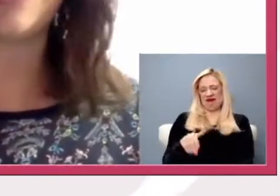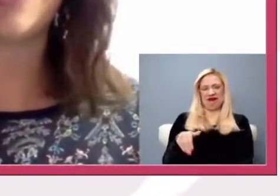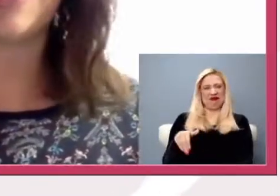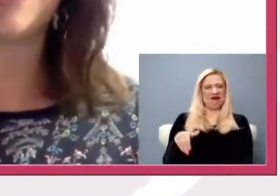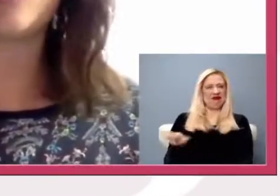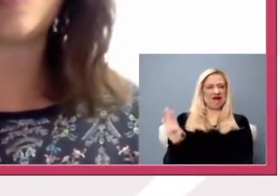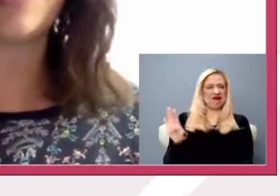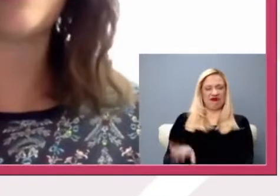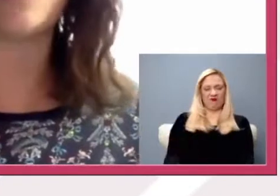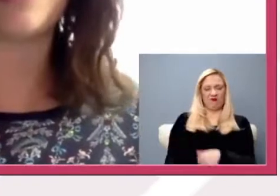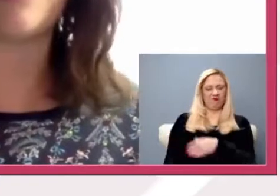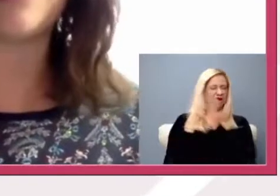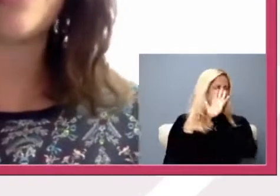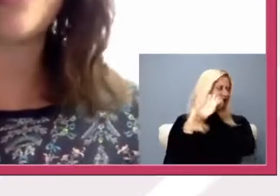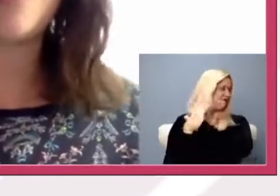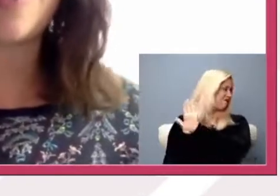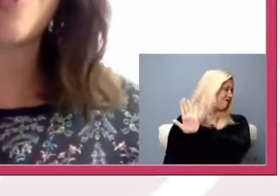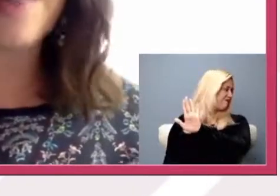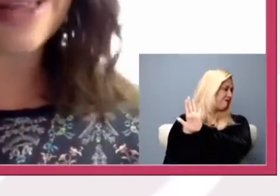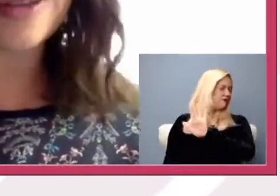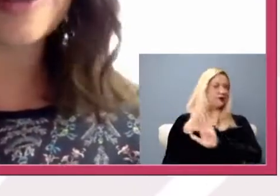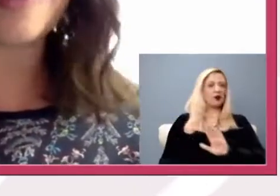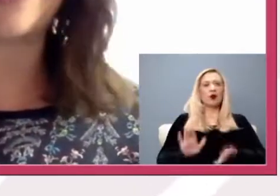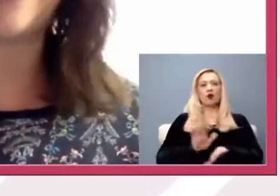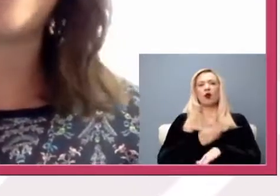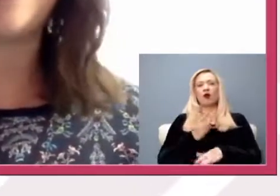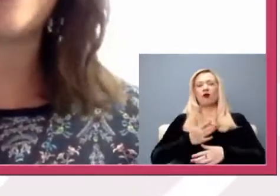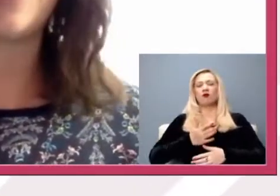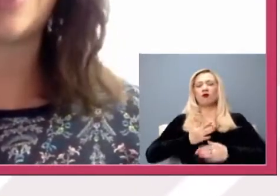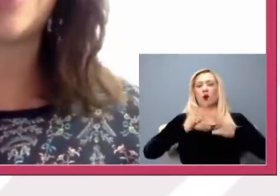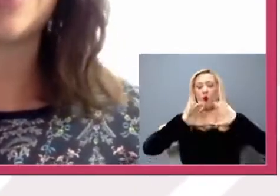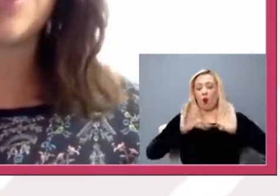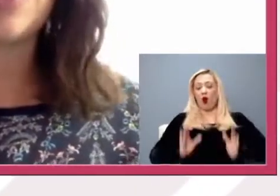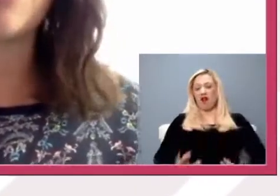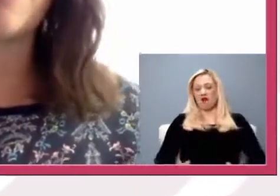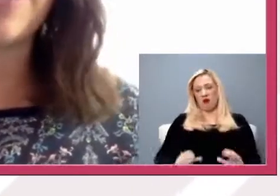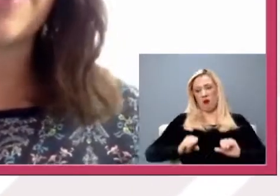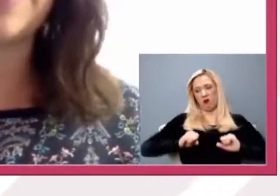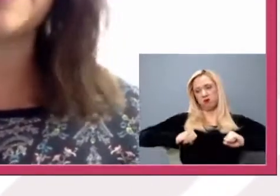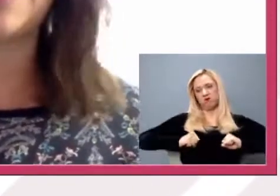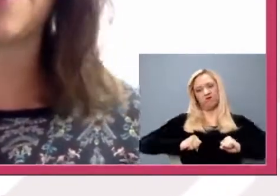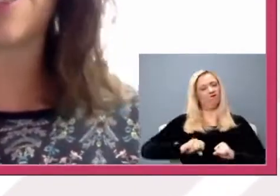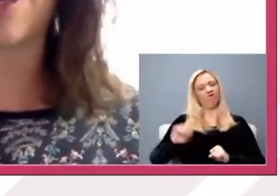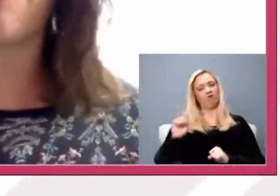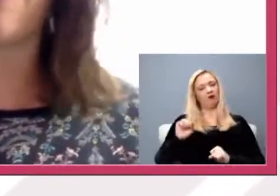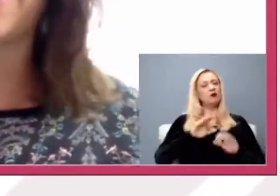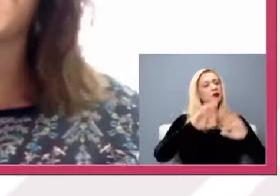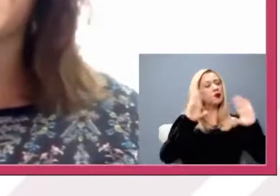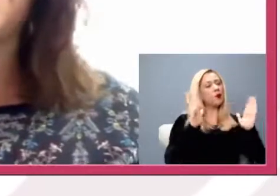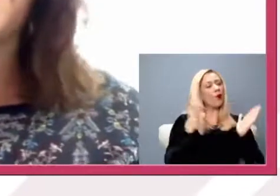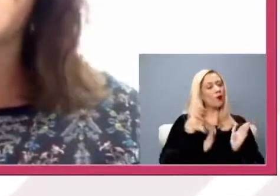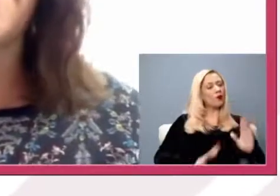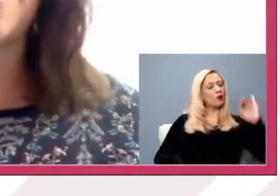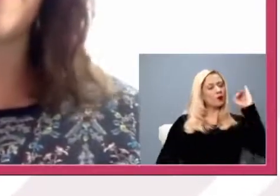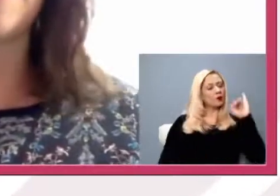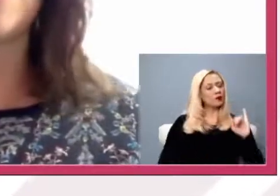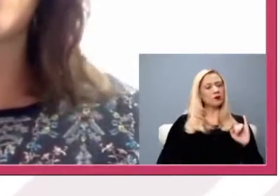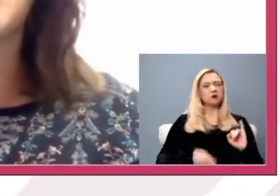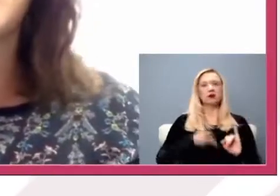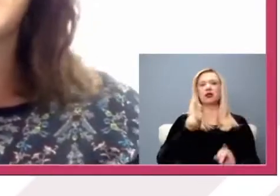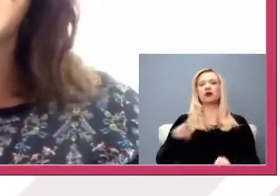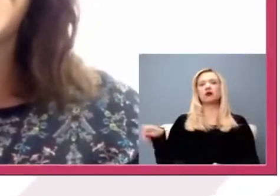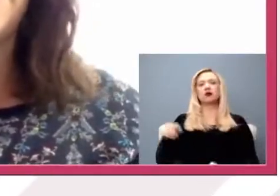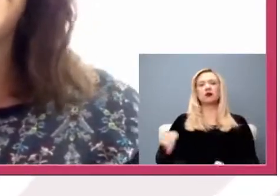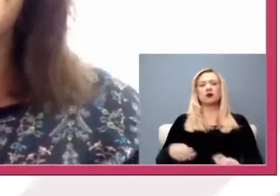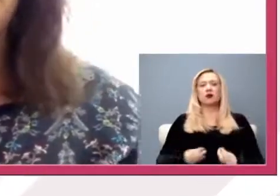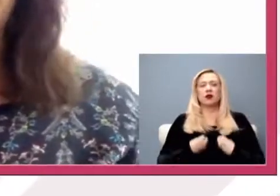que se tiene sobre los cuerpos no normados, sobre las diversidades corporales y que afectan la vida, el